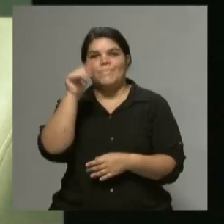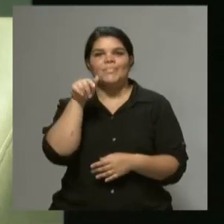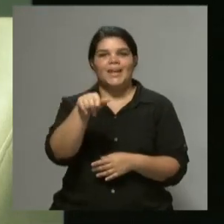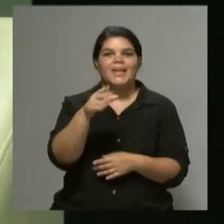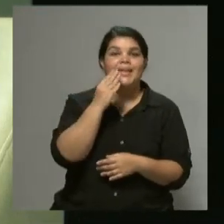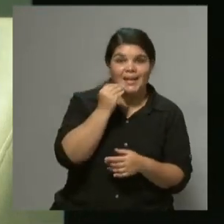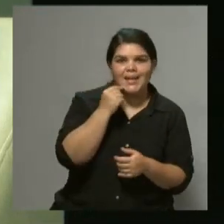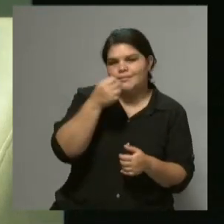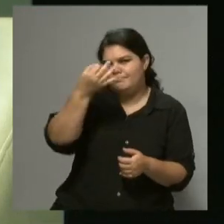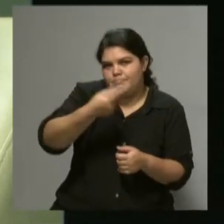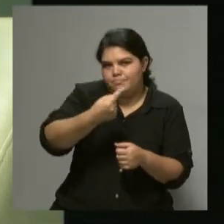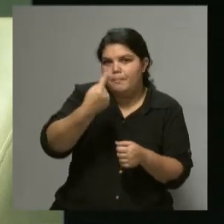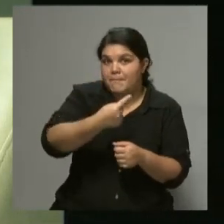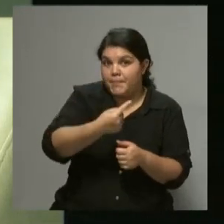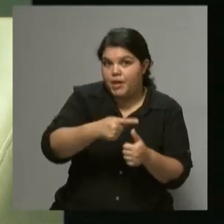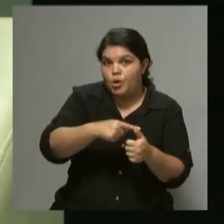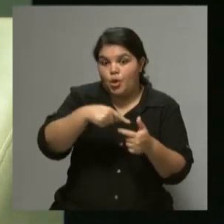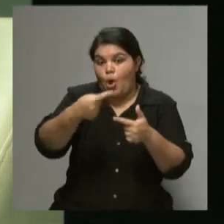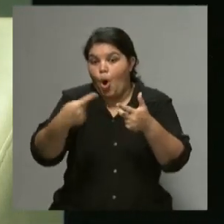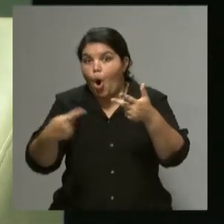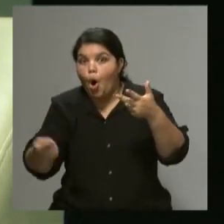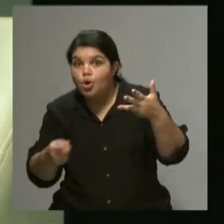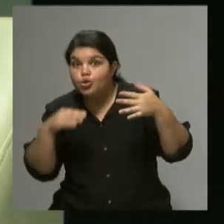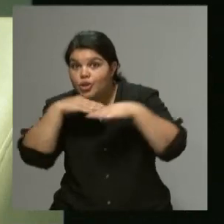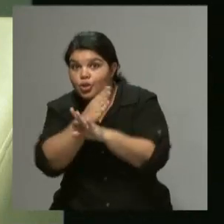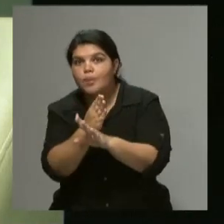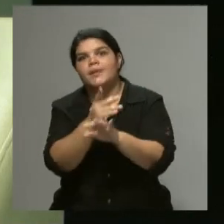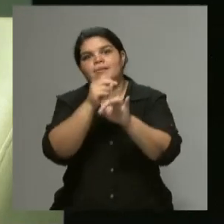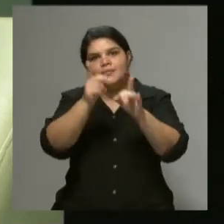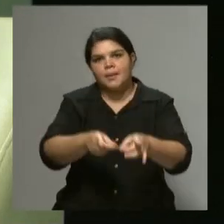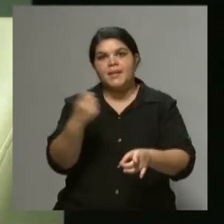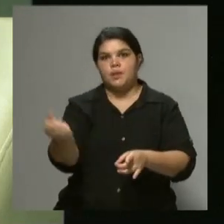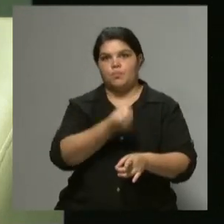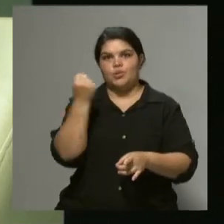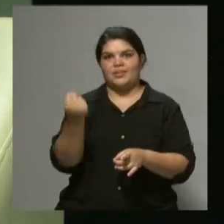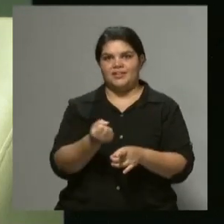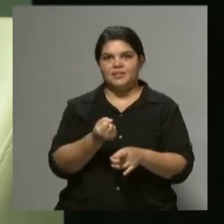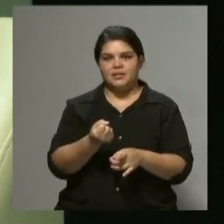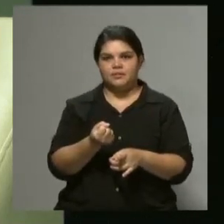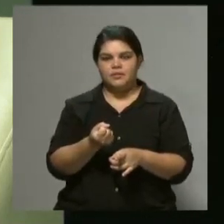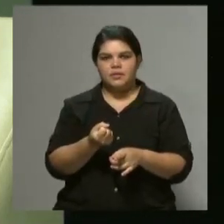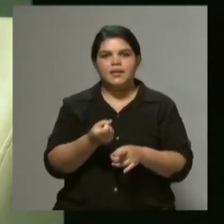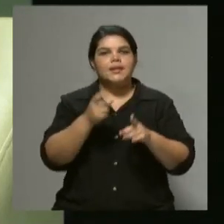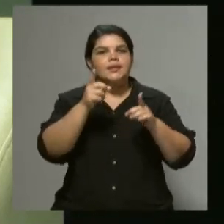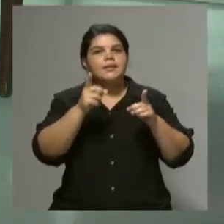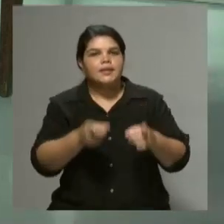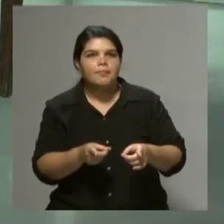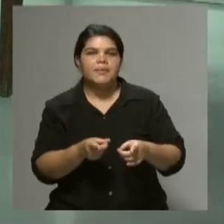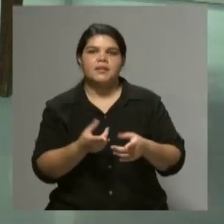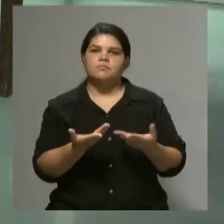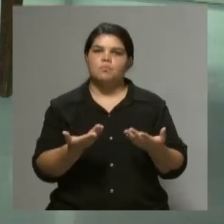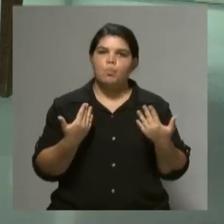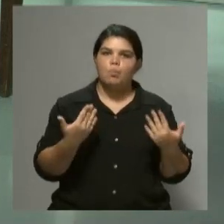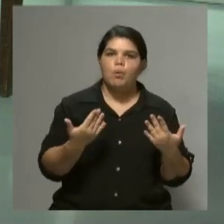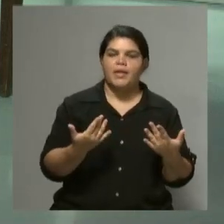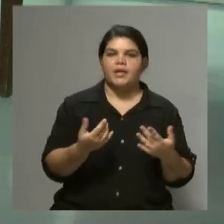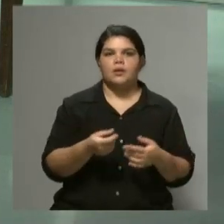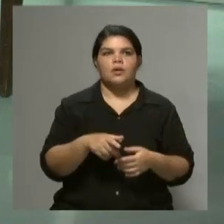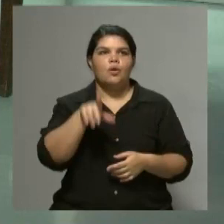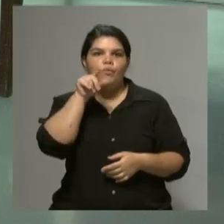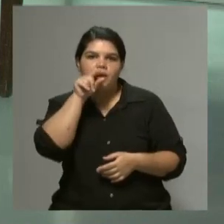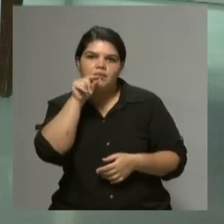montón más. Perfiles en LinkedIn suma un montón. Claro. Y el estar activo en redes,